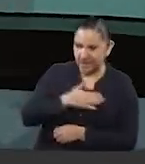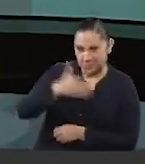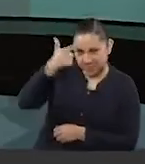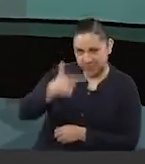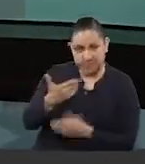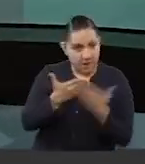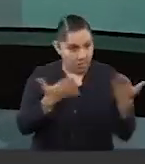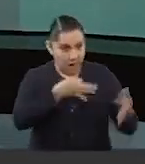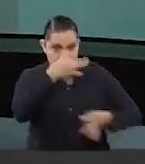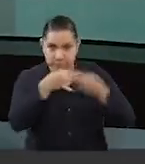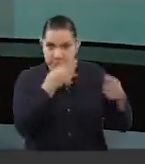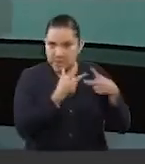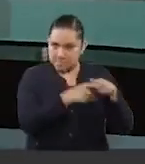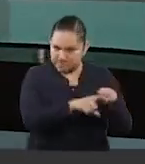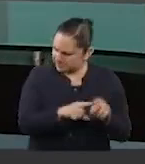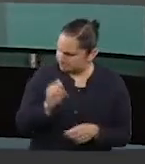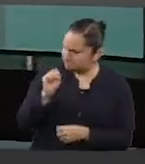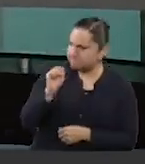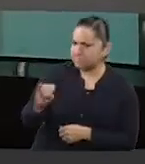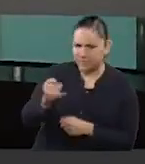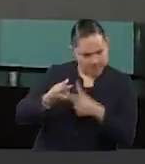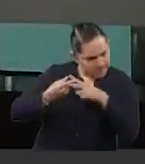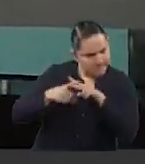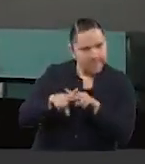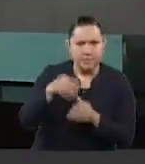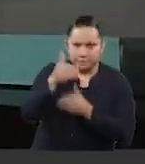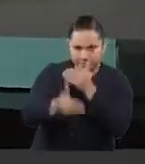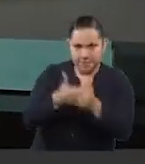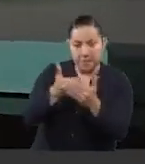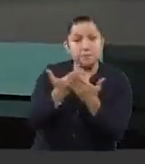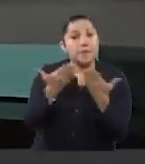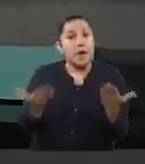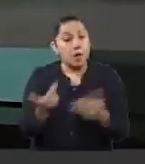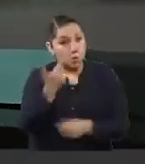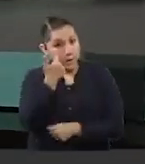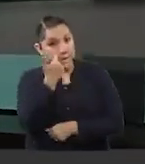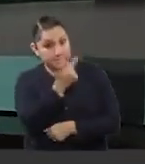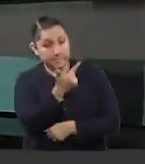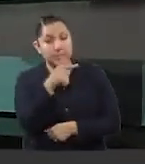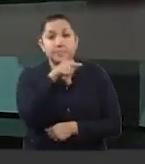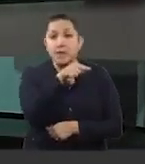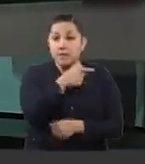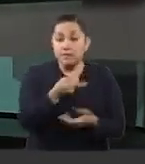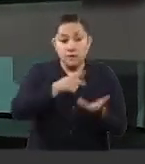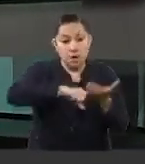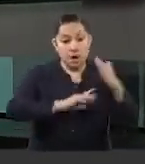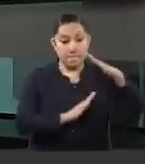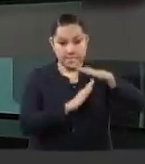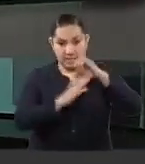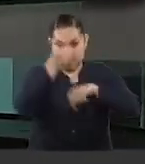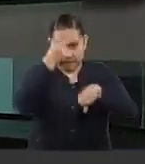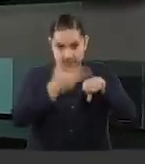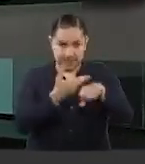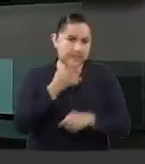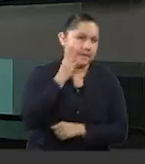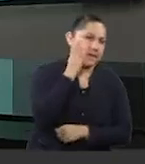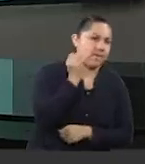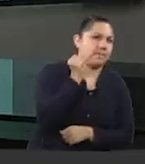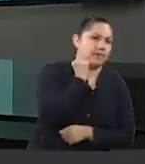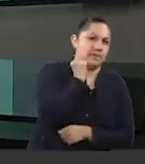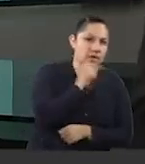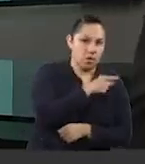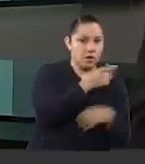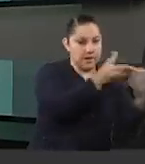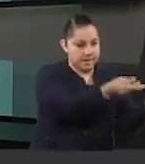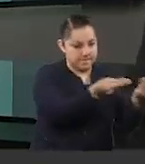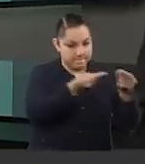información te parece bien de una vez no Vámonos directamente vamos a iniciar mire esto es luego de que la mesa directiva del senado recibiera de